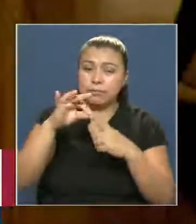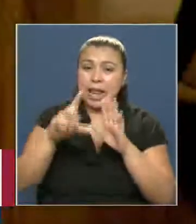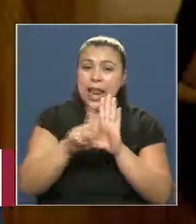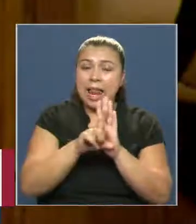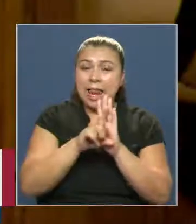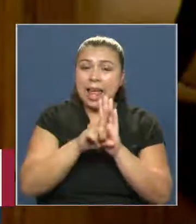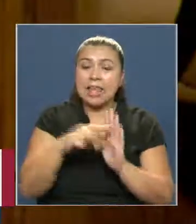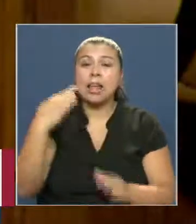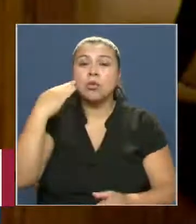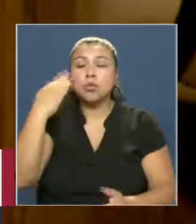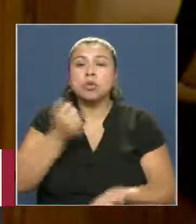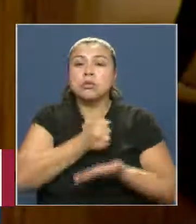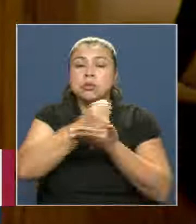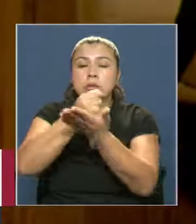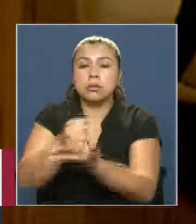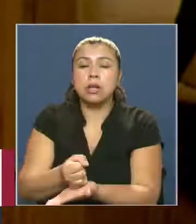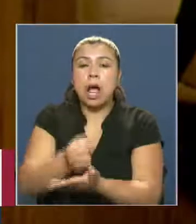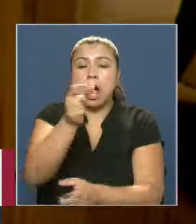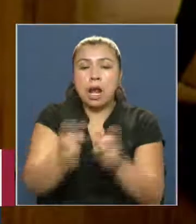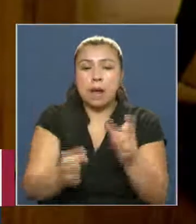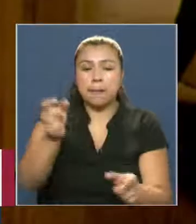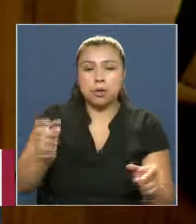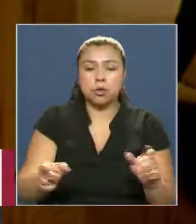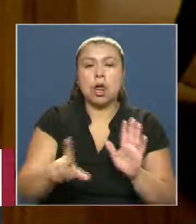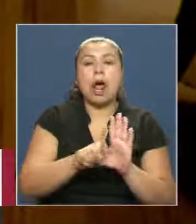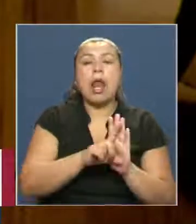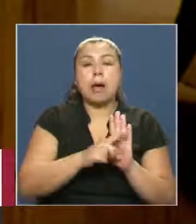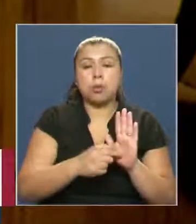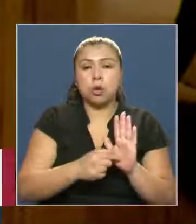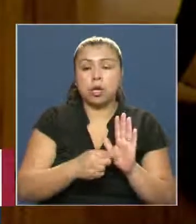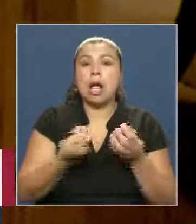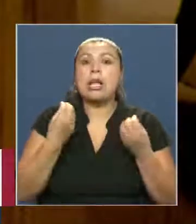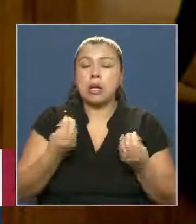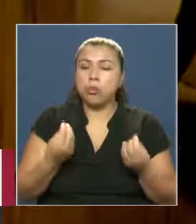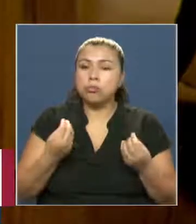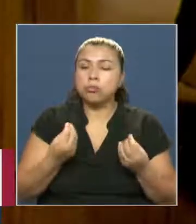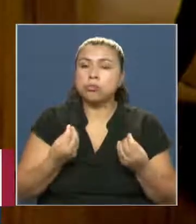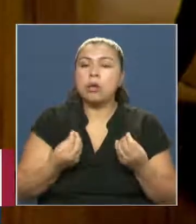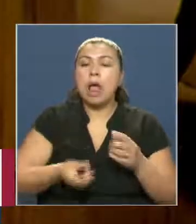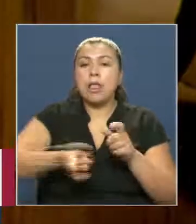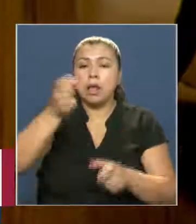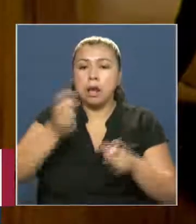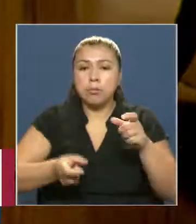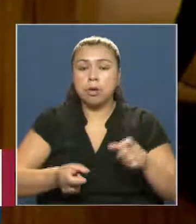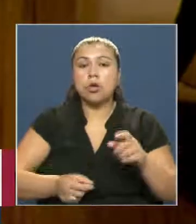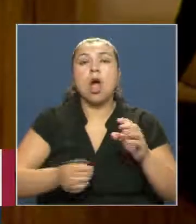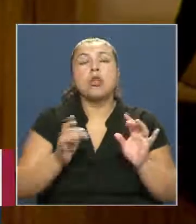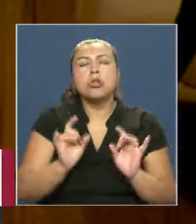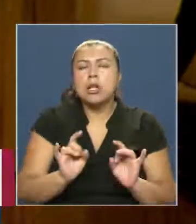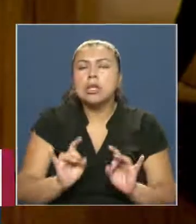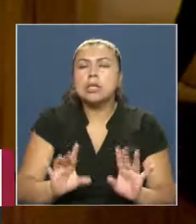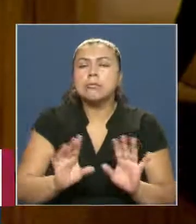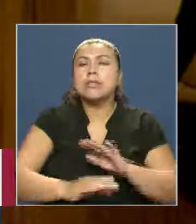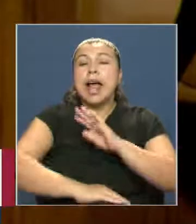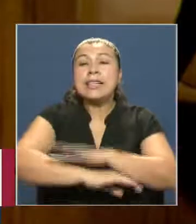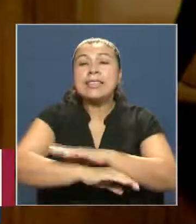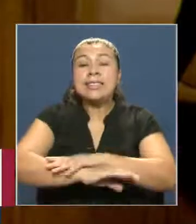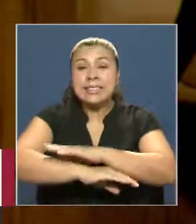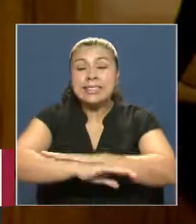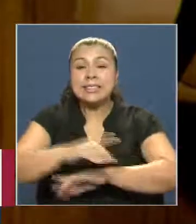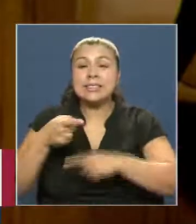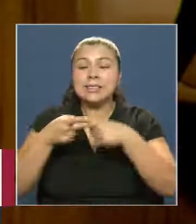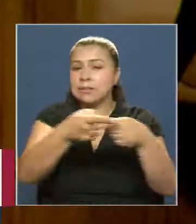solidaridad. La política que busque el bien común debe tener muy claro esto, sobre todo la derecha que aspira a ser una derecha social